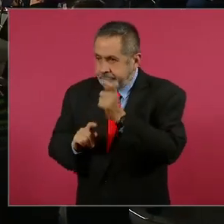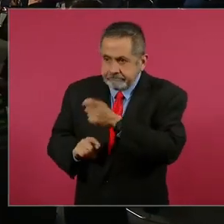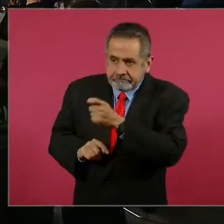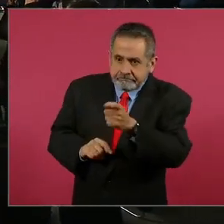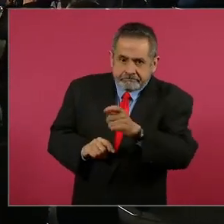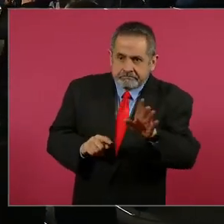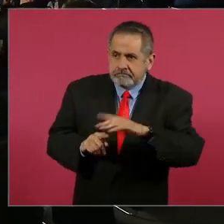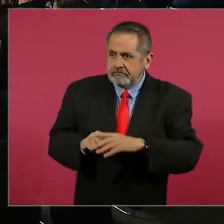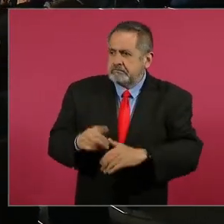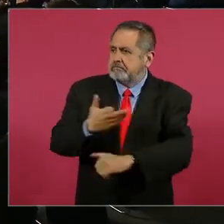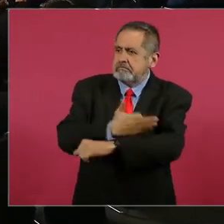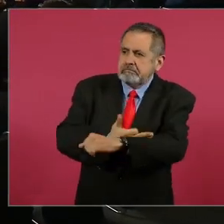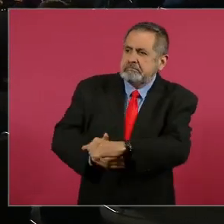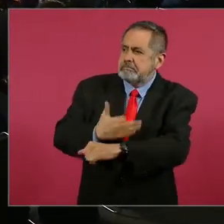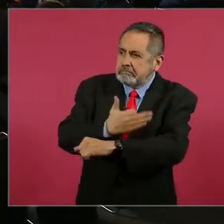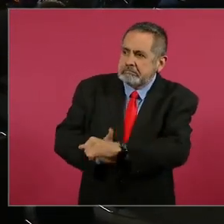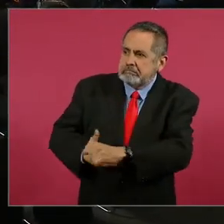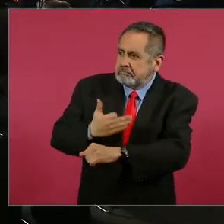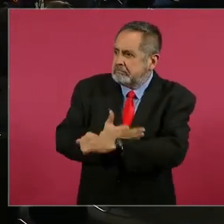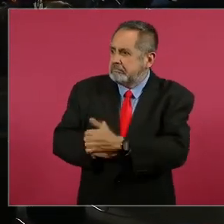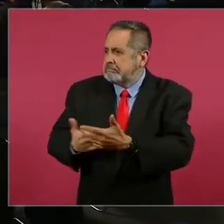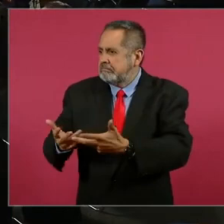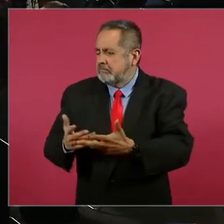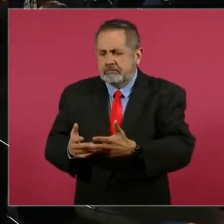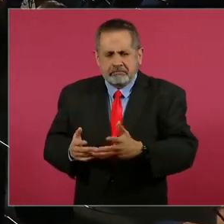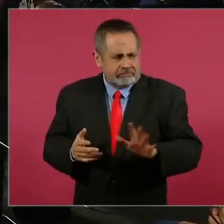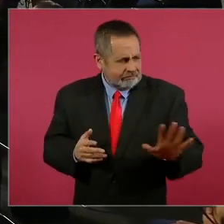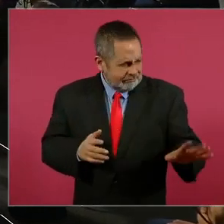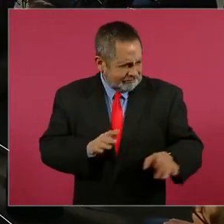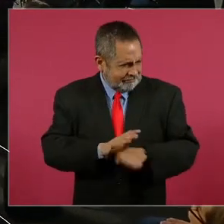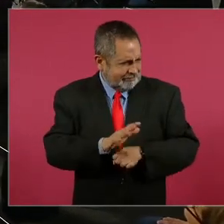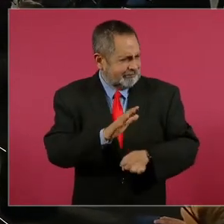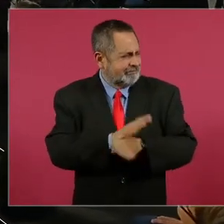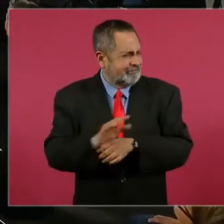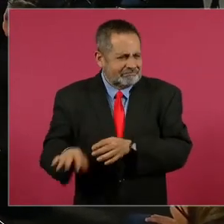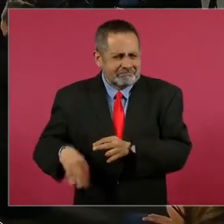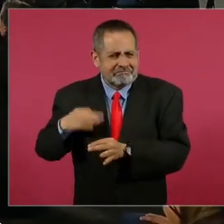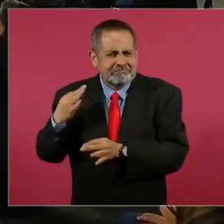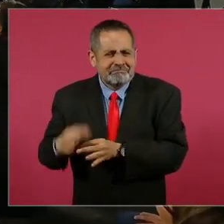todo se demora, pero llega.